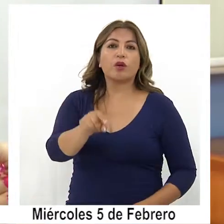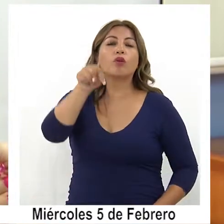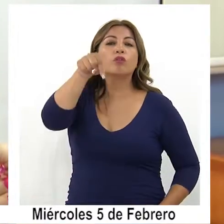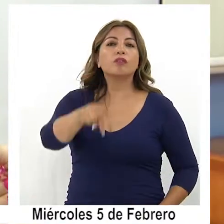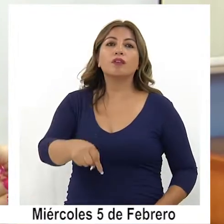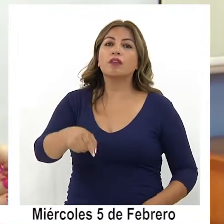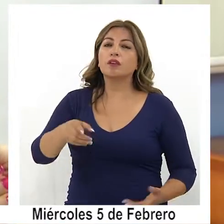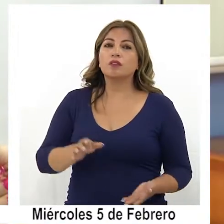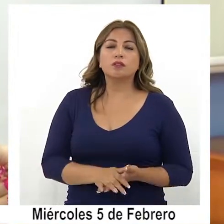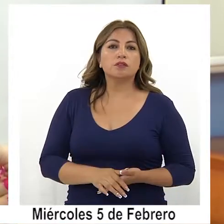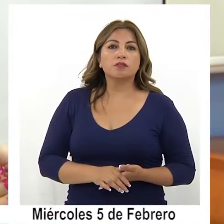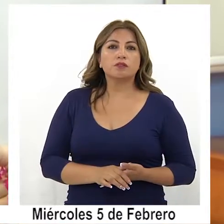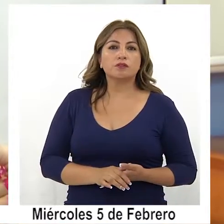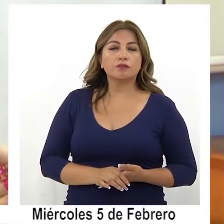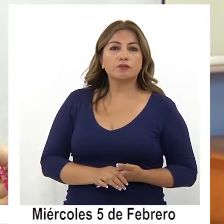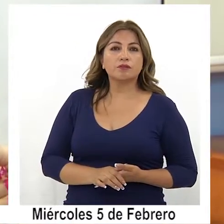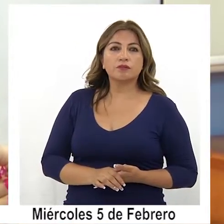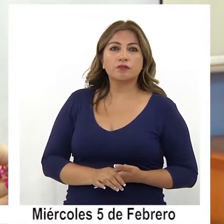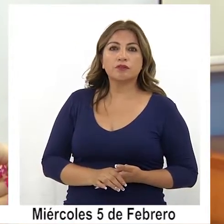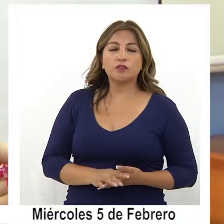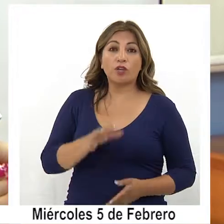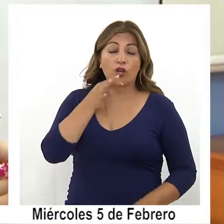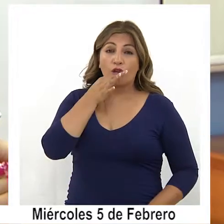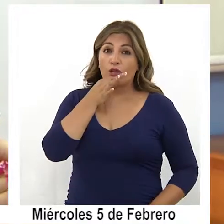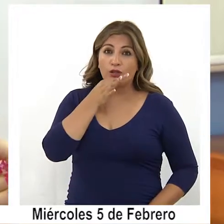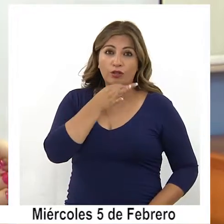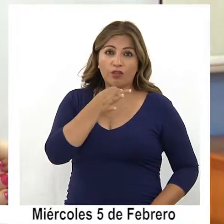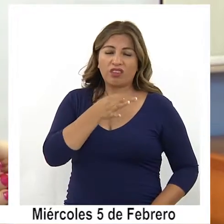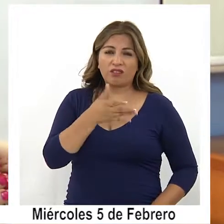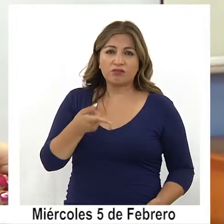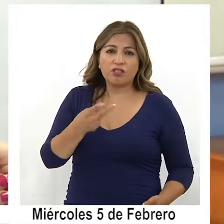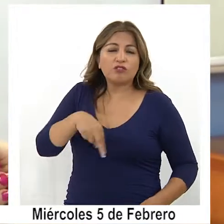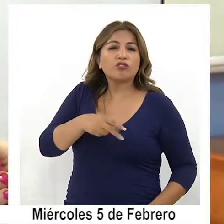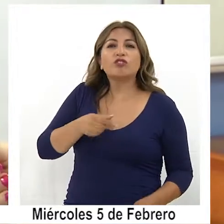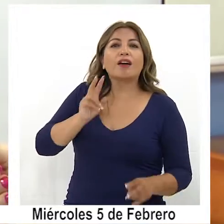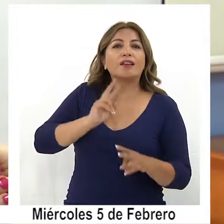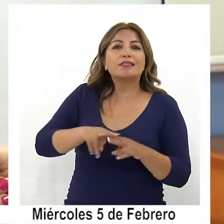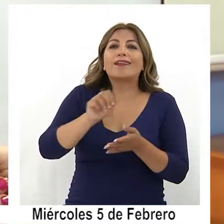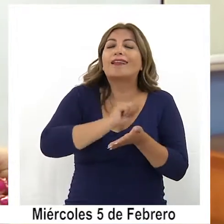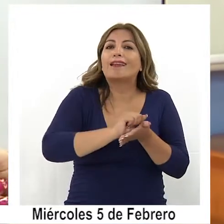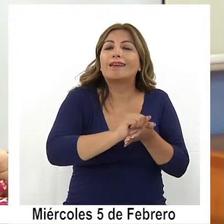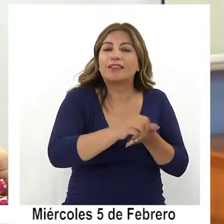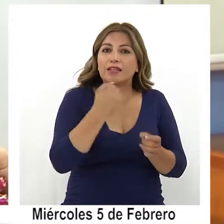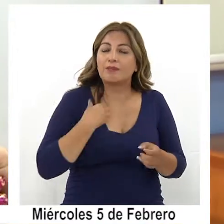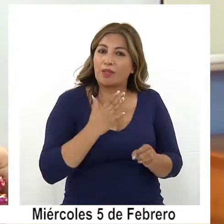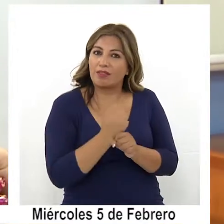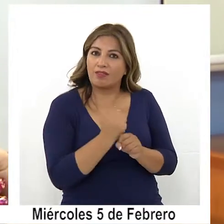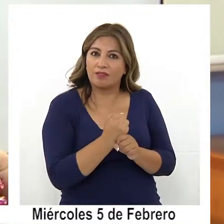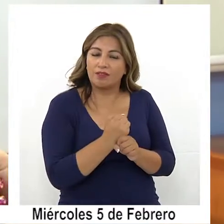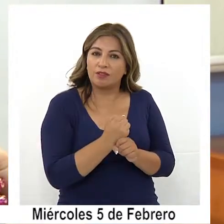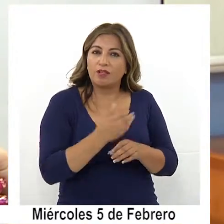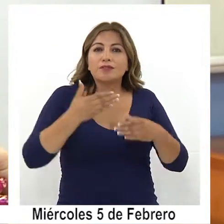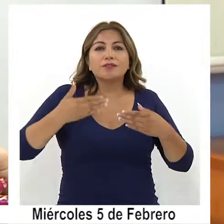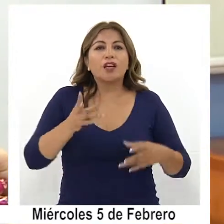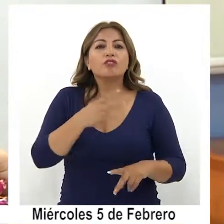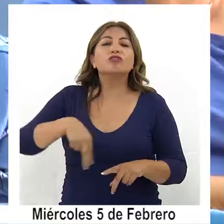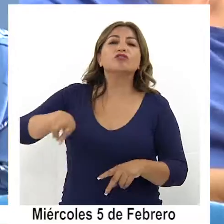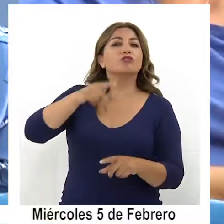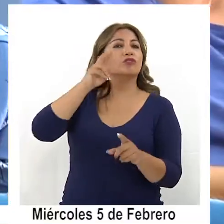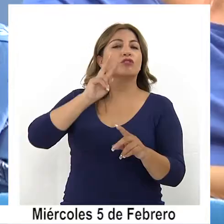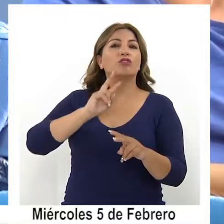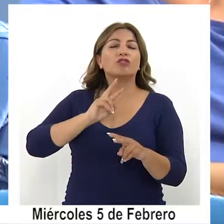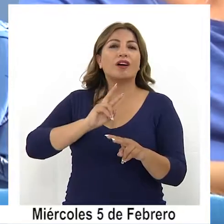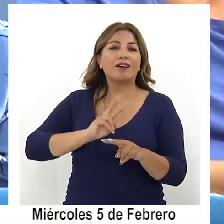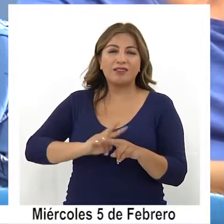donde hoy día ya no le vamos a hablar solo de lo que vamos a hacer, lo que trae esta agenda, sino que ya estamos